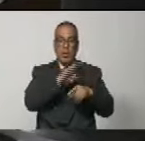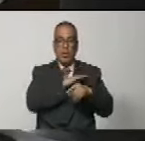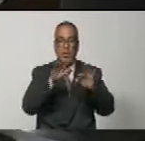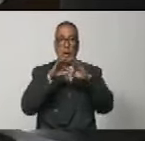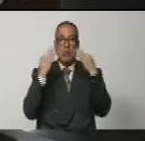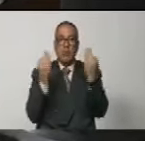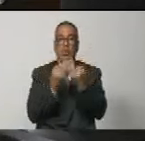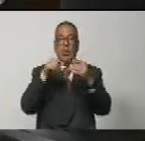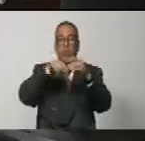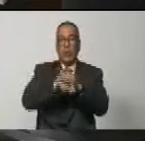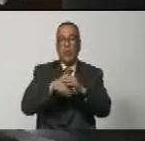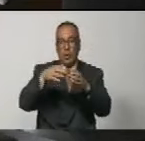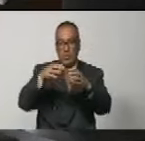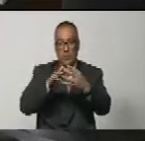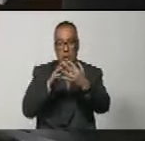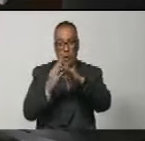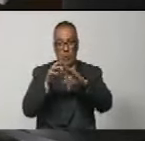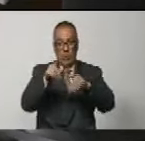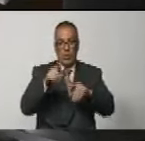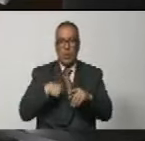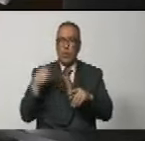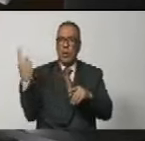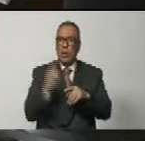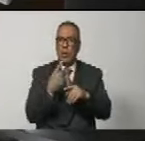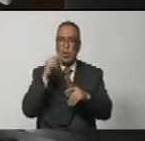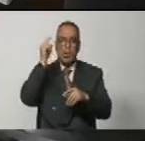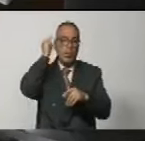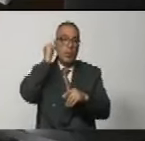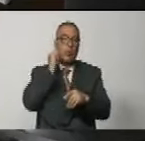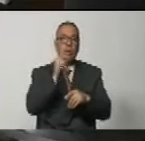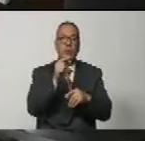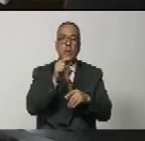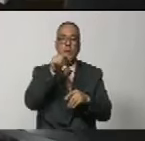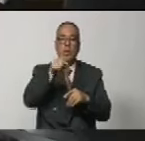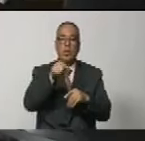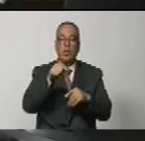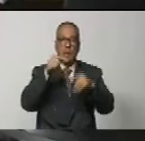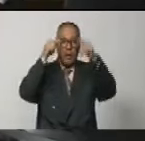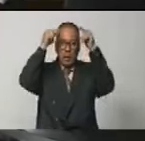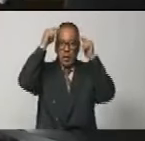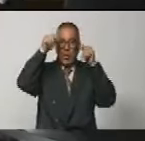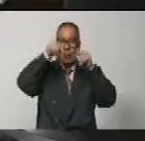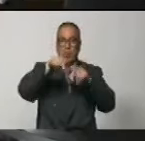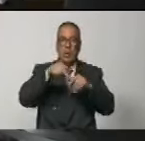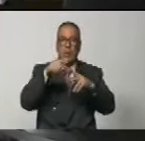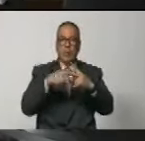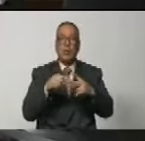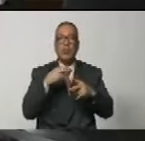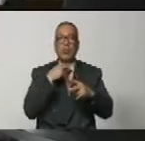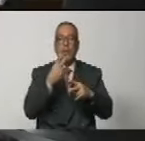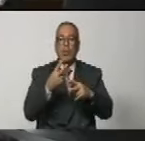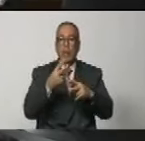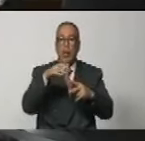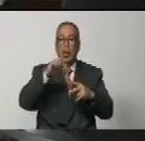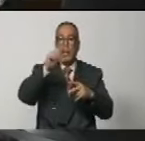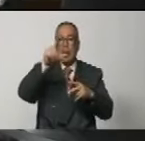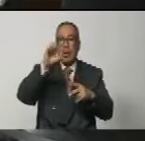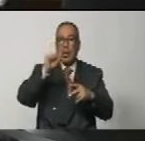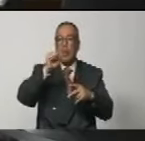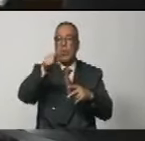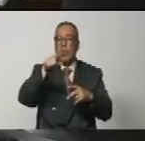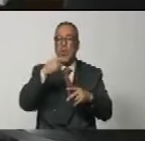familiar o estuviera en una comunidad. Y nos llegamos a Sucre, presidente, donde el comandante Chávez estaba en un aló, presidente. Y